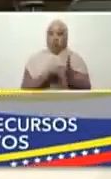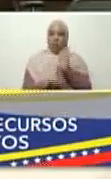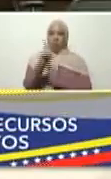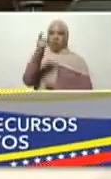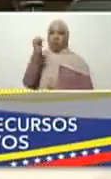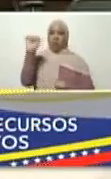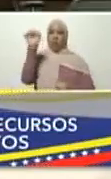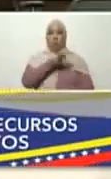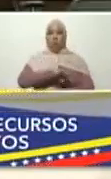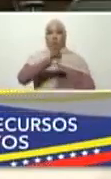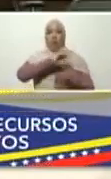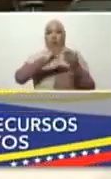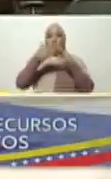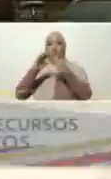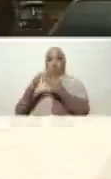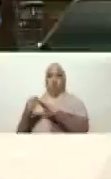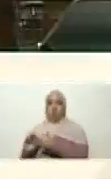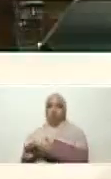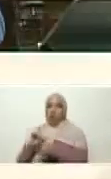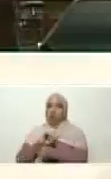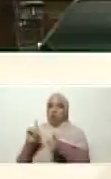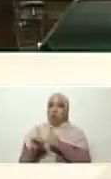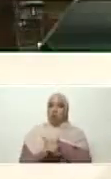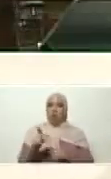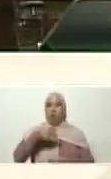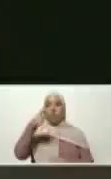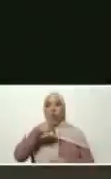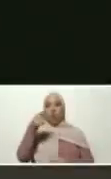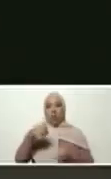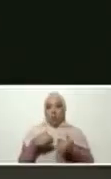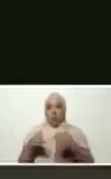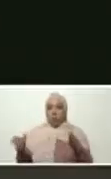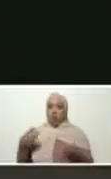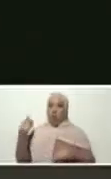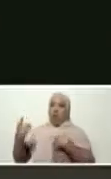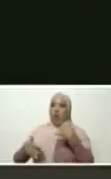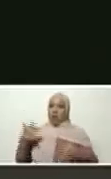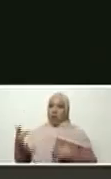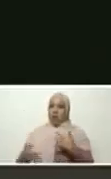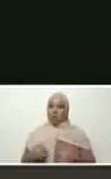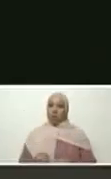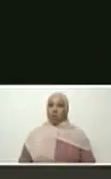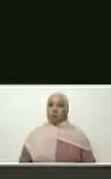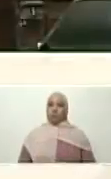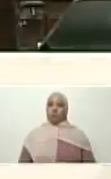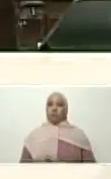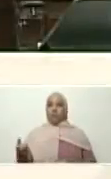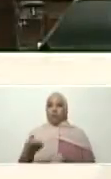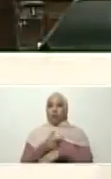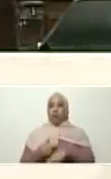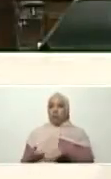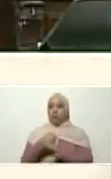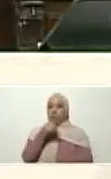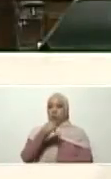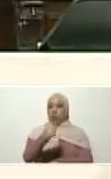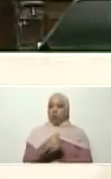poder comunal? Eso es lo que hay que cambiar, chicos. Las políticas públicas, las acciones, la labor de gobierno